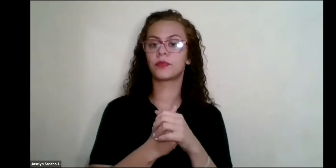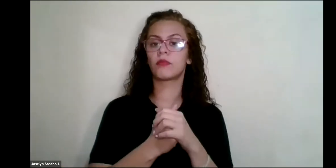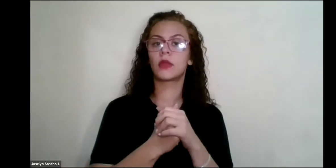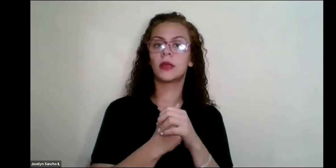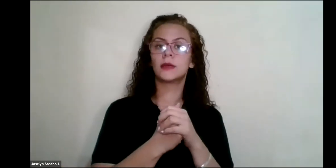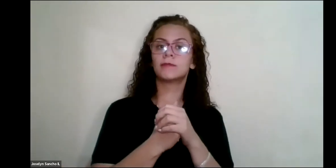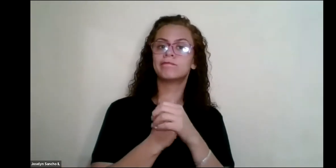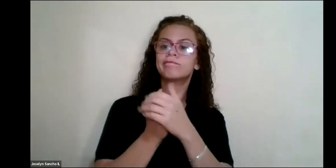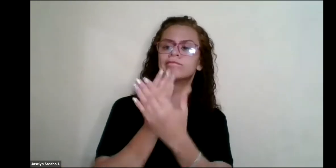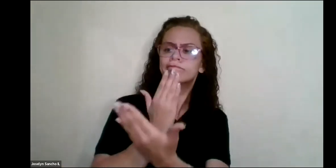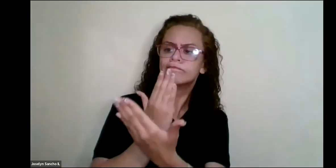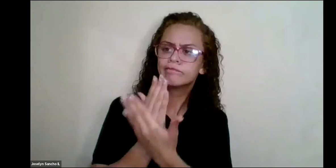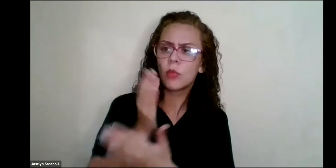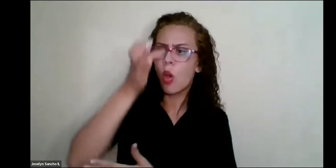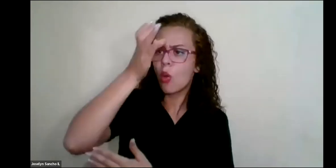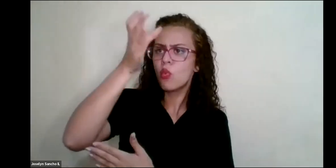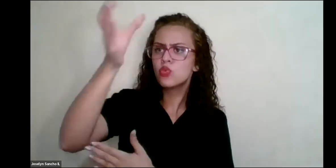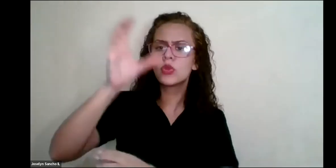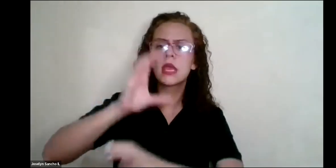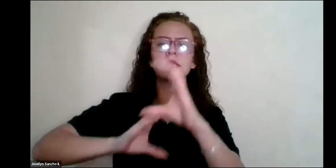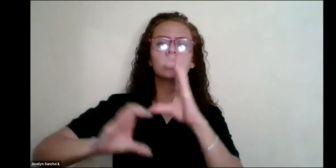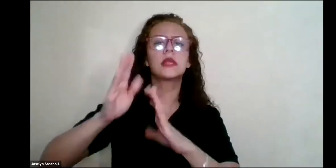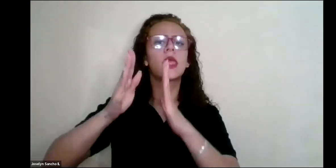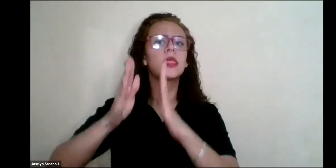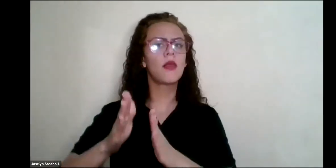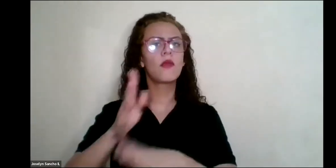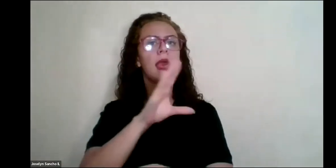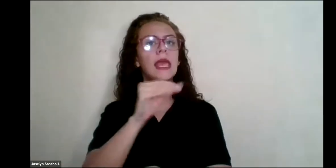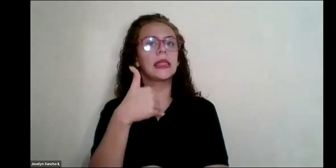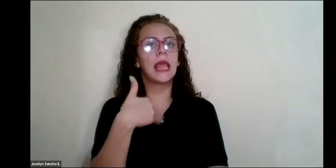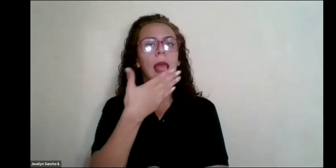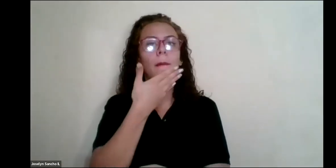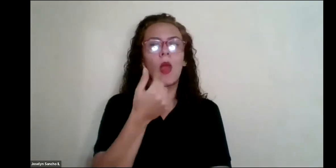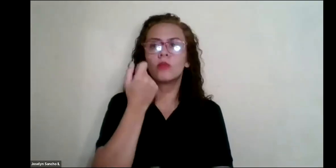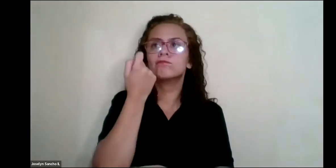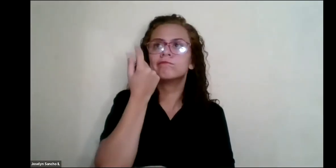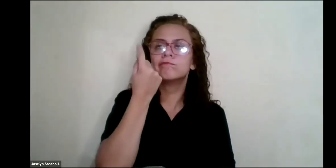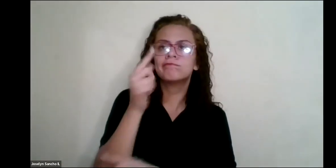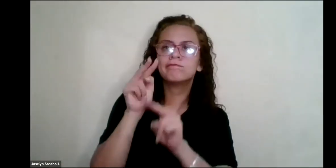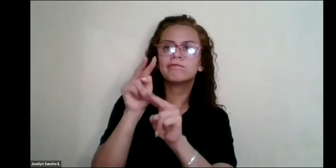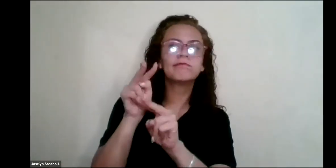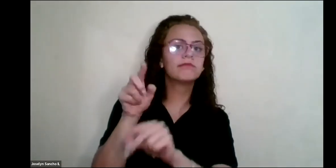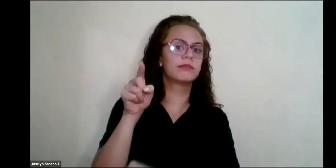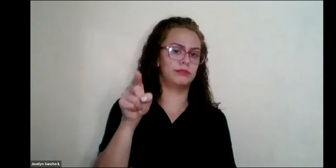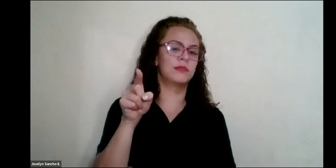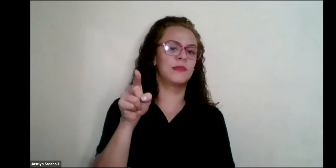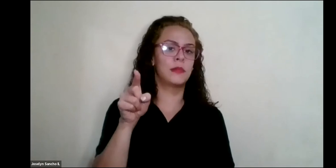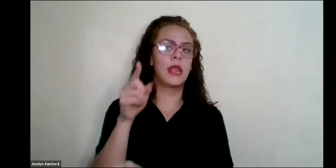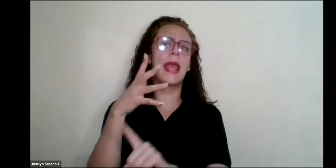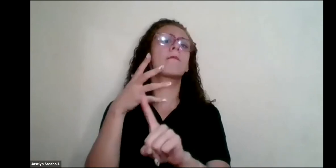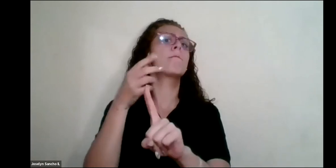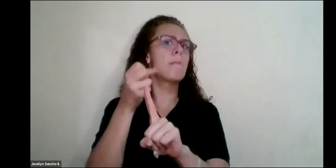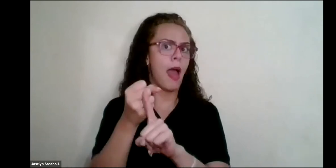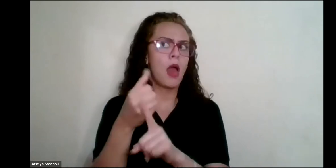acercarnos a la cultura científica y tener una mejor apreciación del impacto